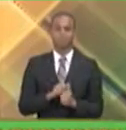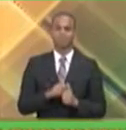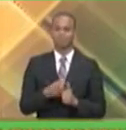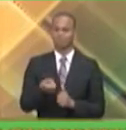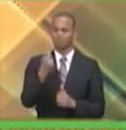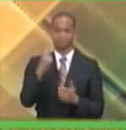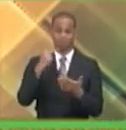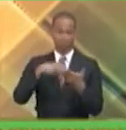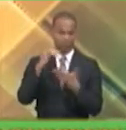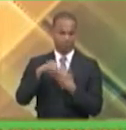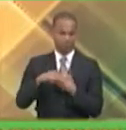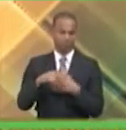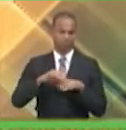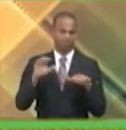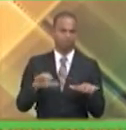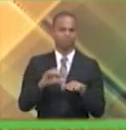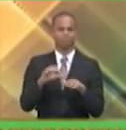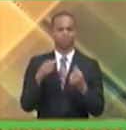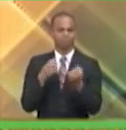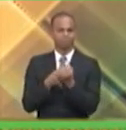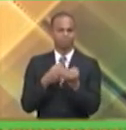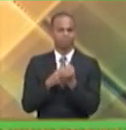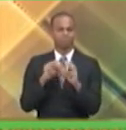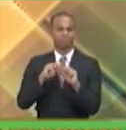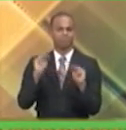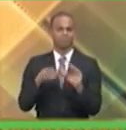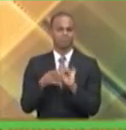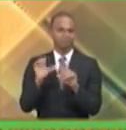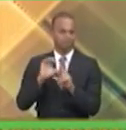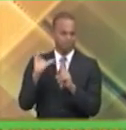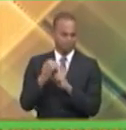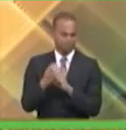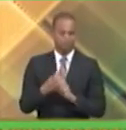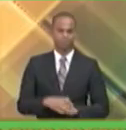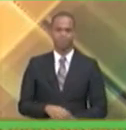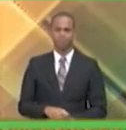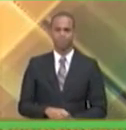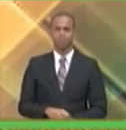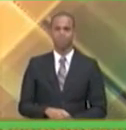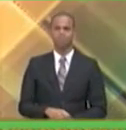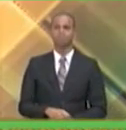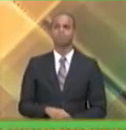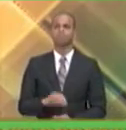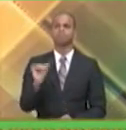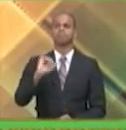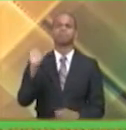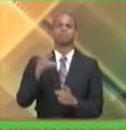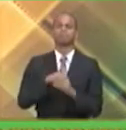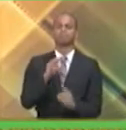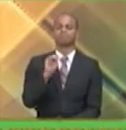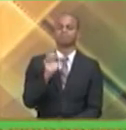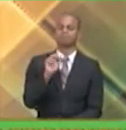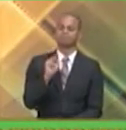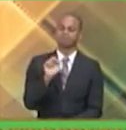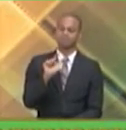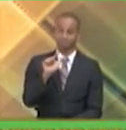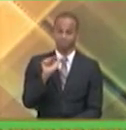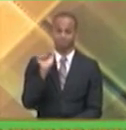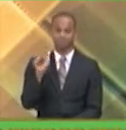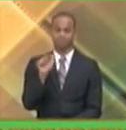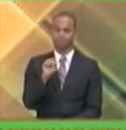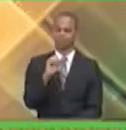los proyectos que patrocina el Ministerio de Cultura. Y también se integra Manuel,